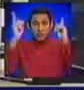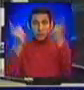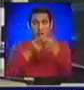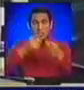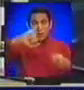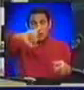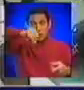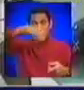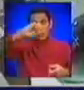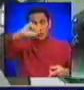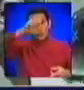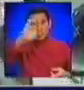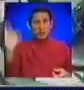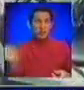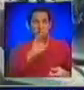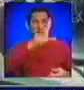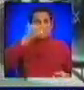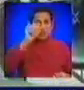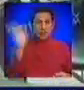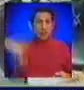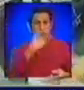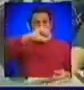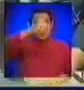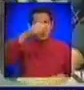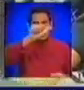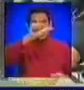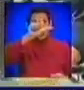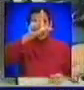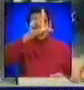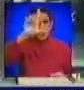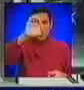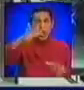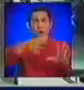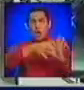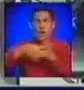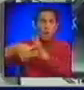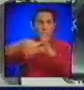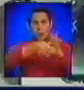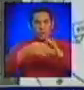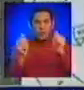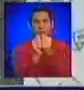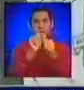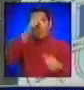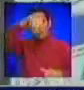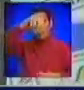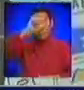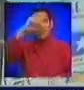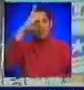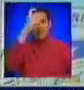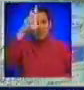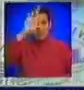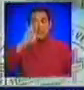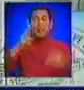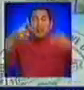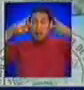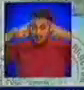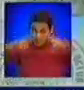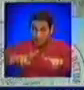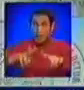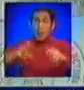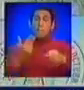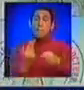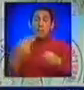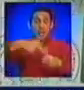yo éramos compañeros. Para el lanzamiento de este nanosatélite estuvieron como invitados, además, planteles educativos de Cuenca y